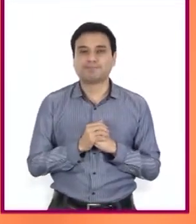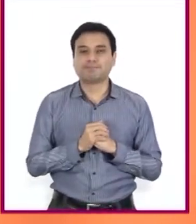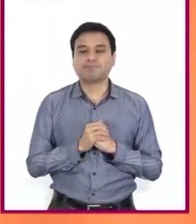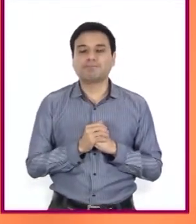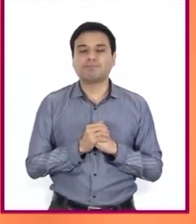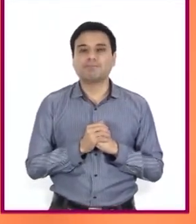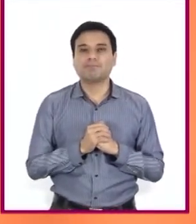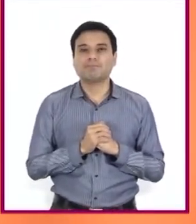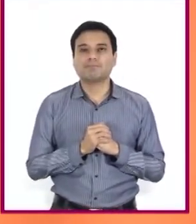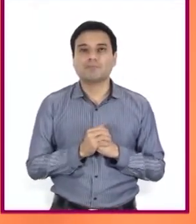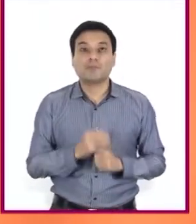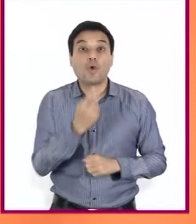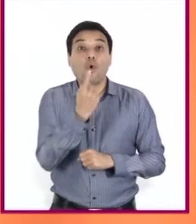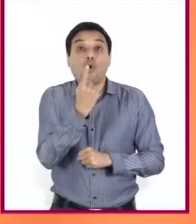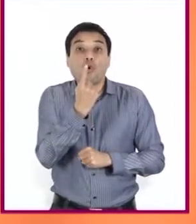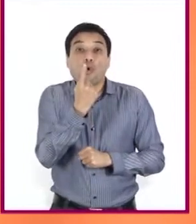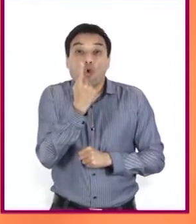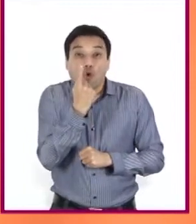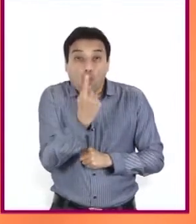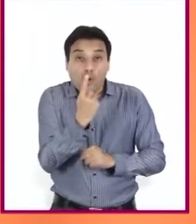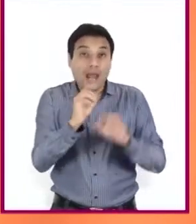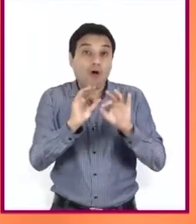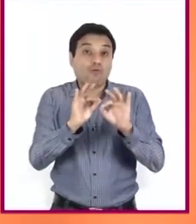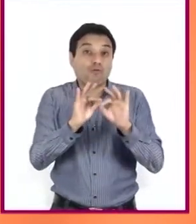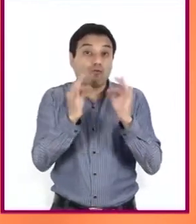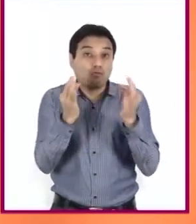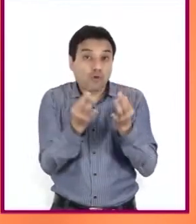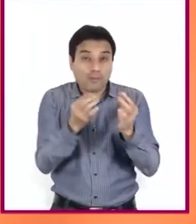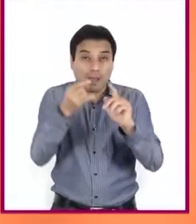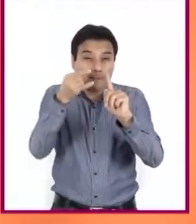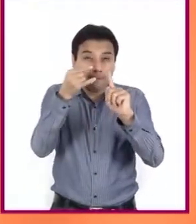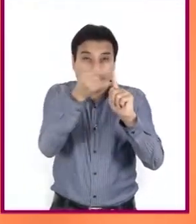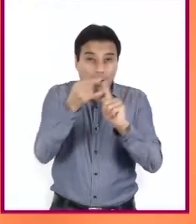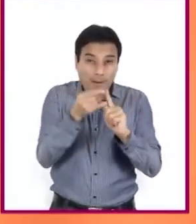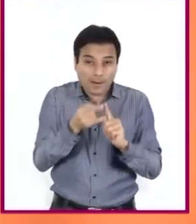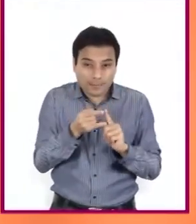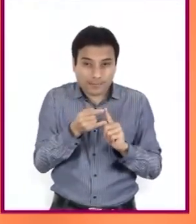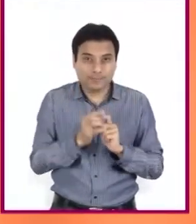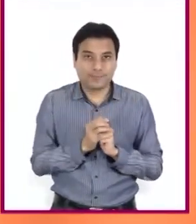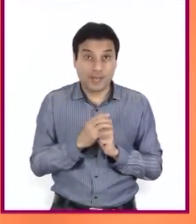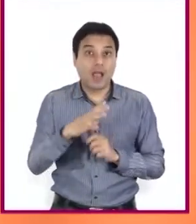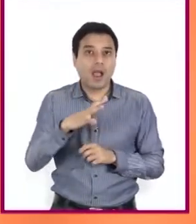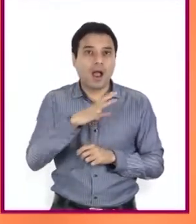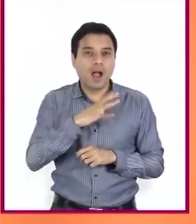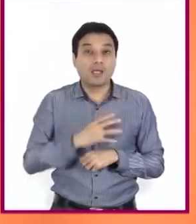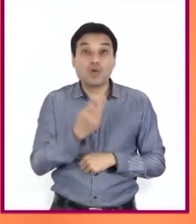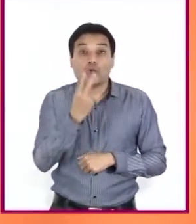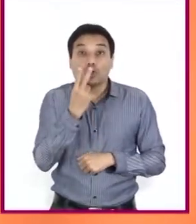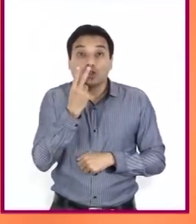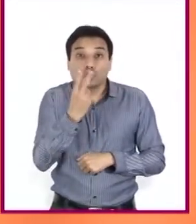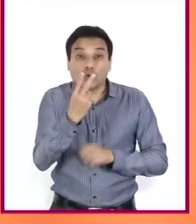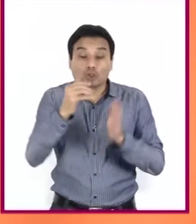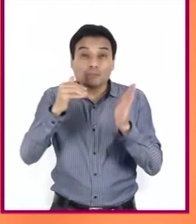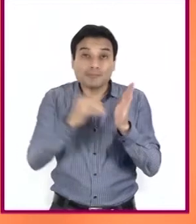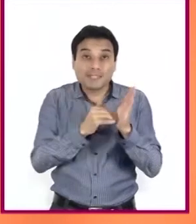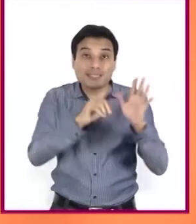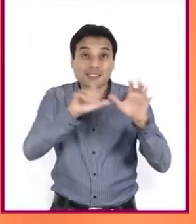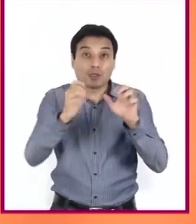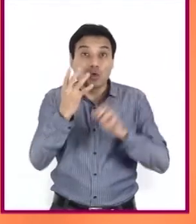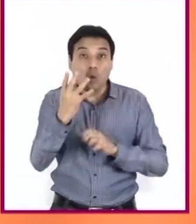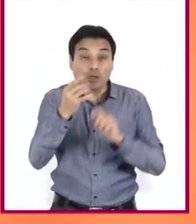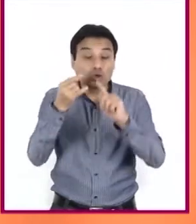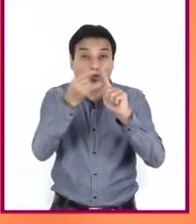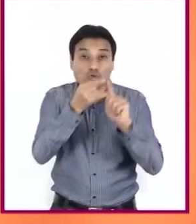de las figuras que forman la sucesión tiene 2704 cubos